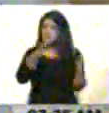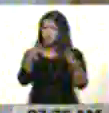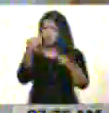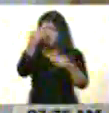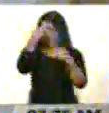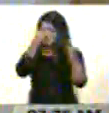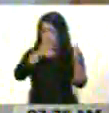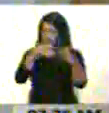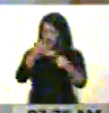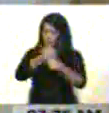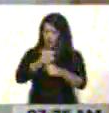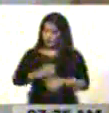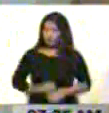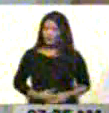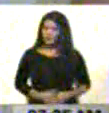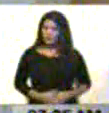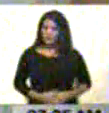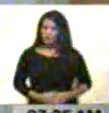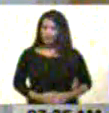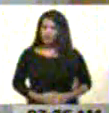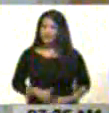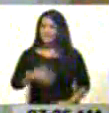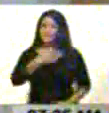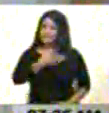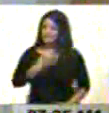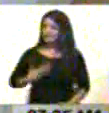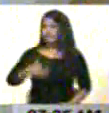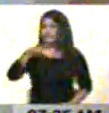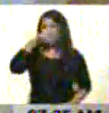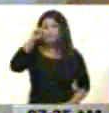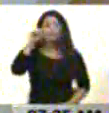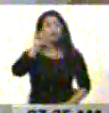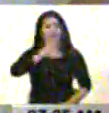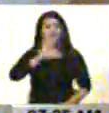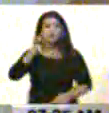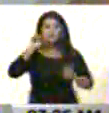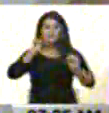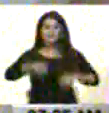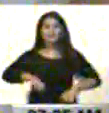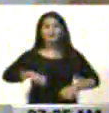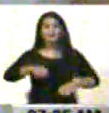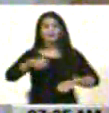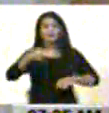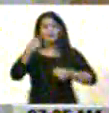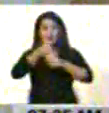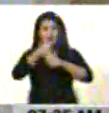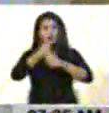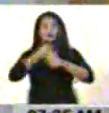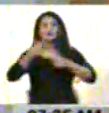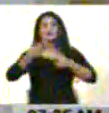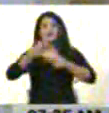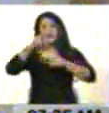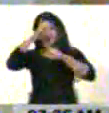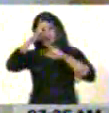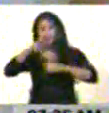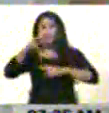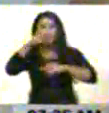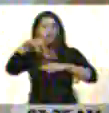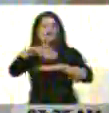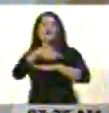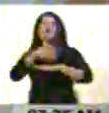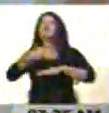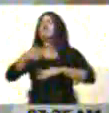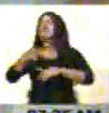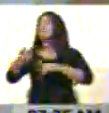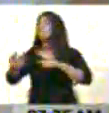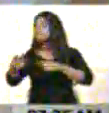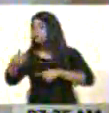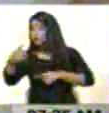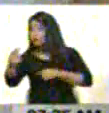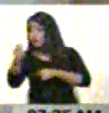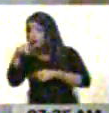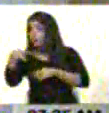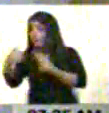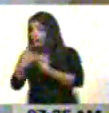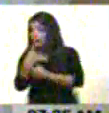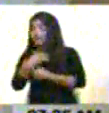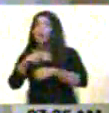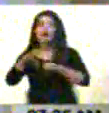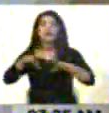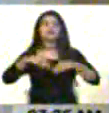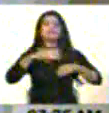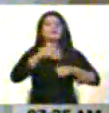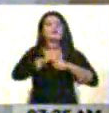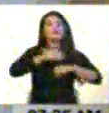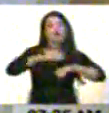el presidente Nicolás Maduro está gobernando, escuchando al pueblo y obedeciendo al pueblo. ¿Qué le ha pedido el pueblo de Venezuela al